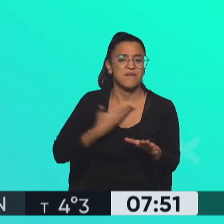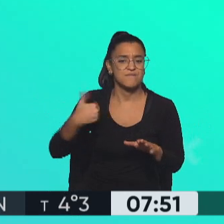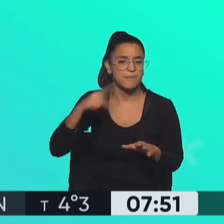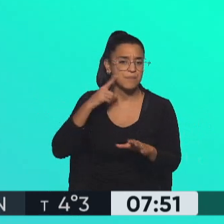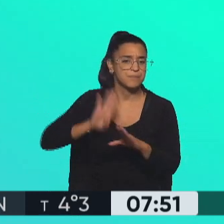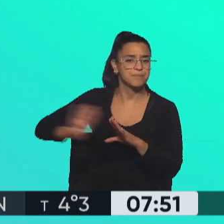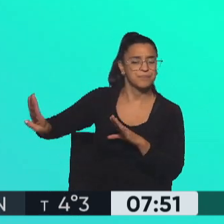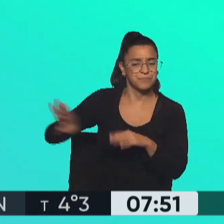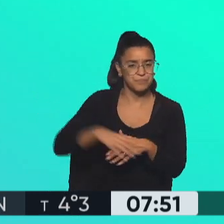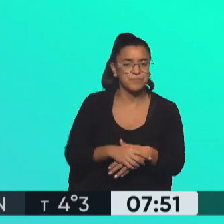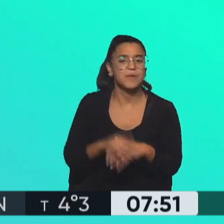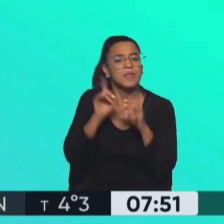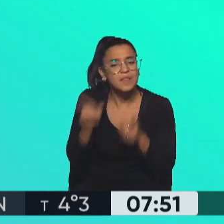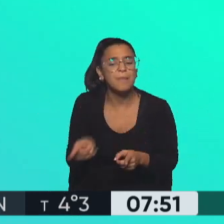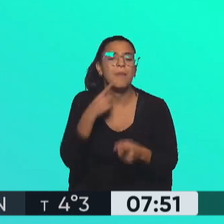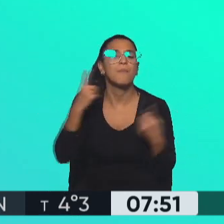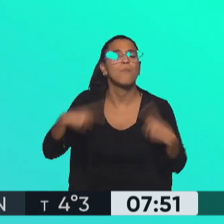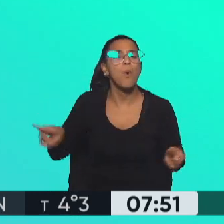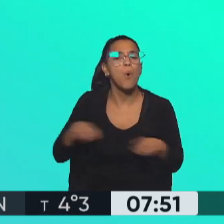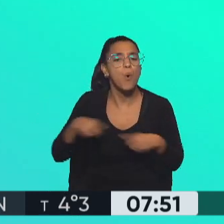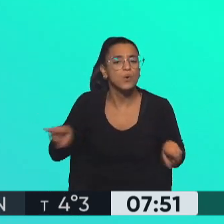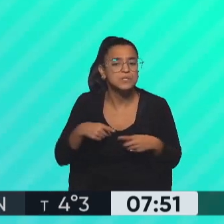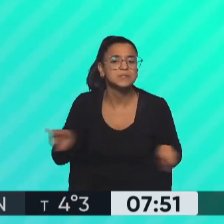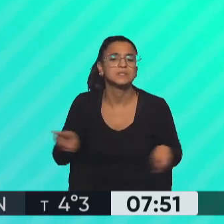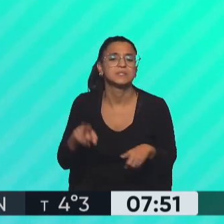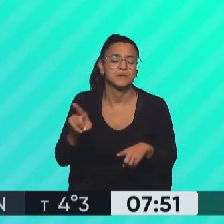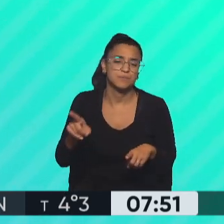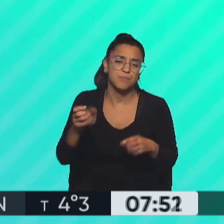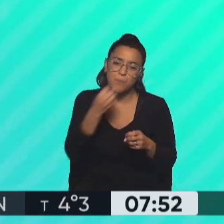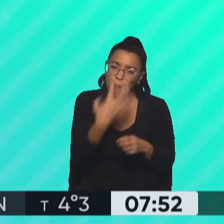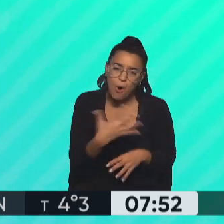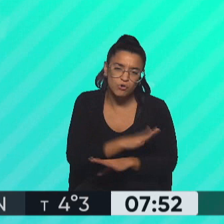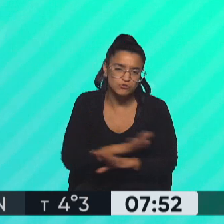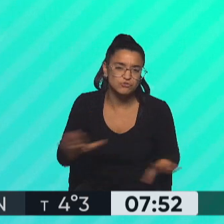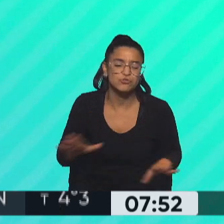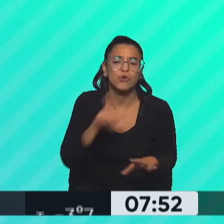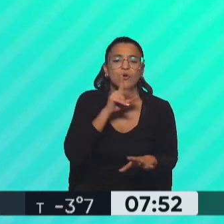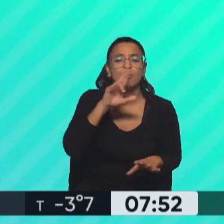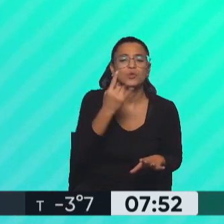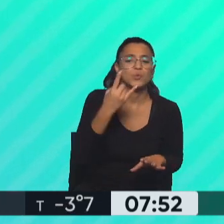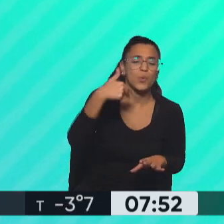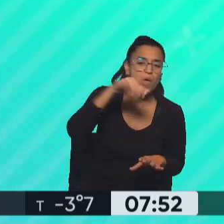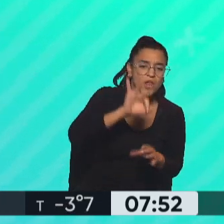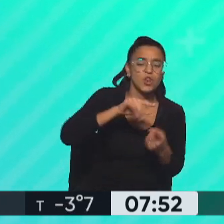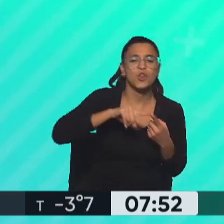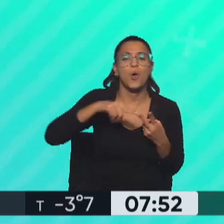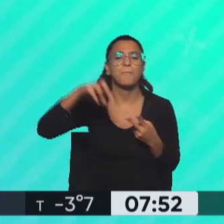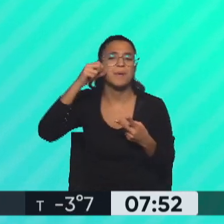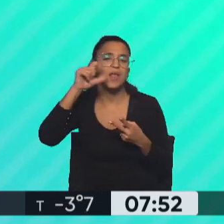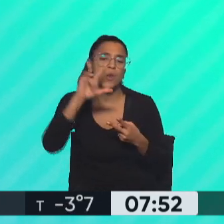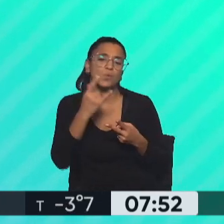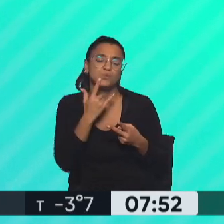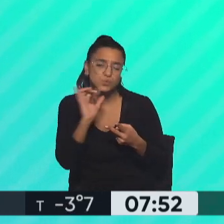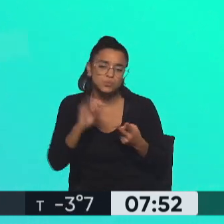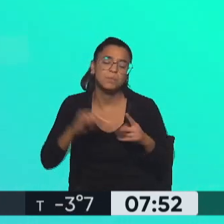y además con música un tema musical muy hermoso de trueno y de nati y pelusso el mensaje entonces